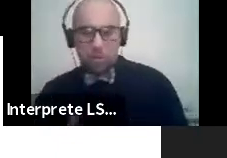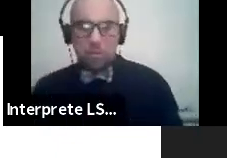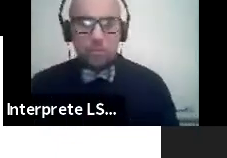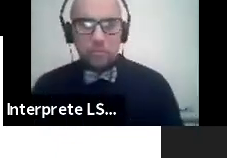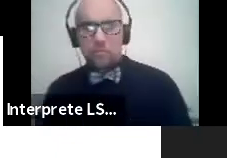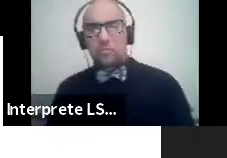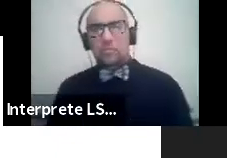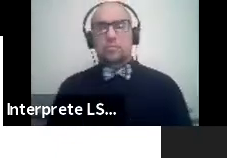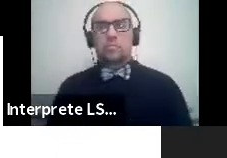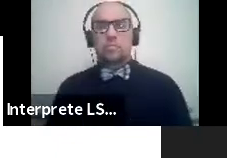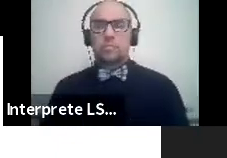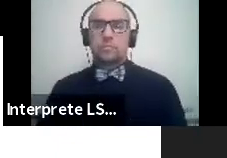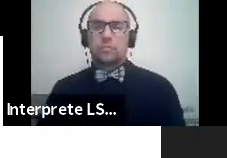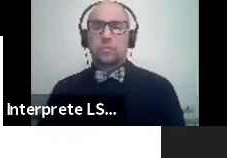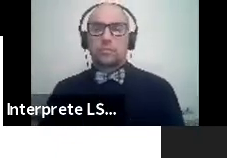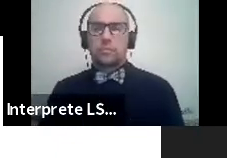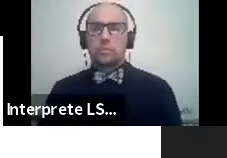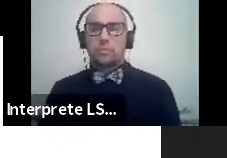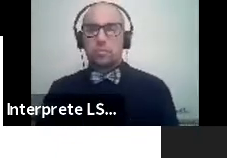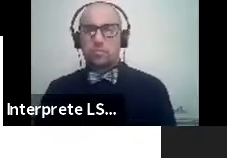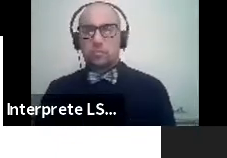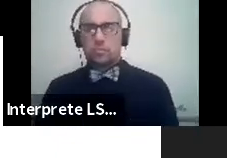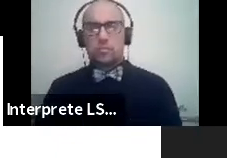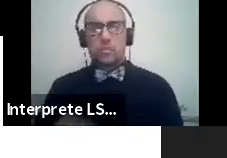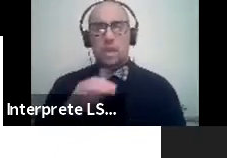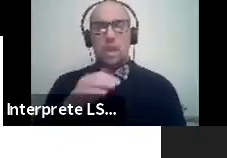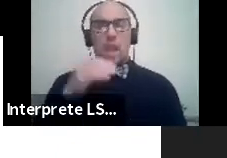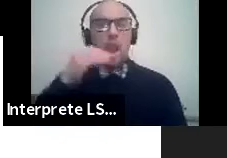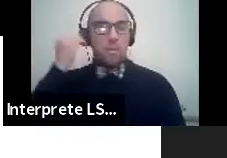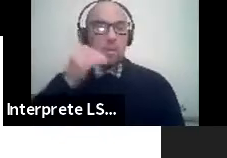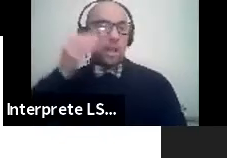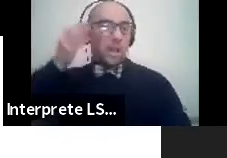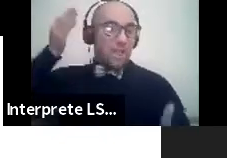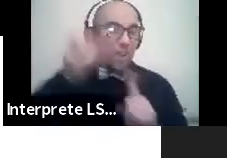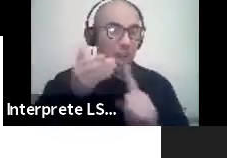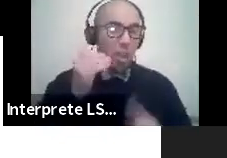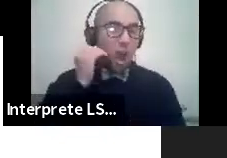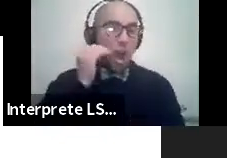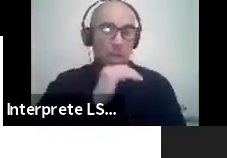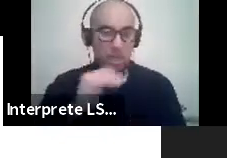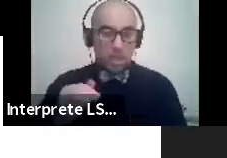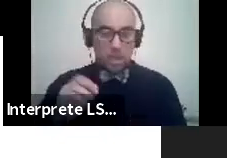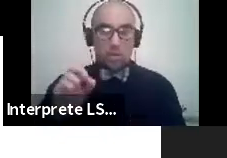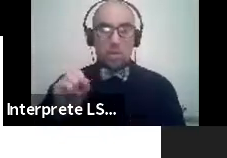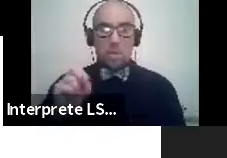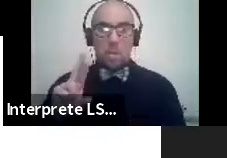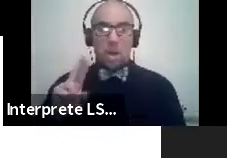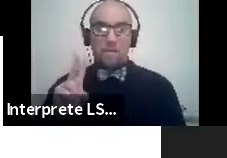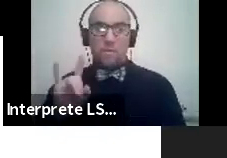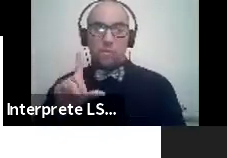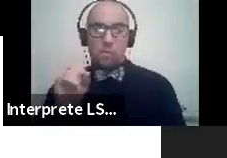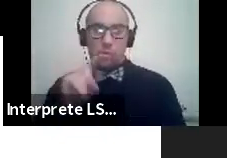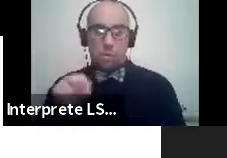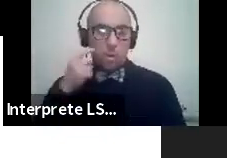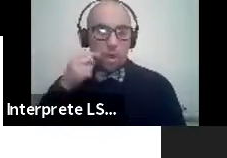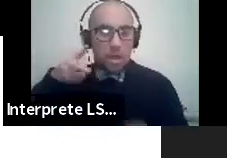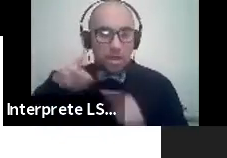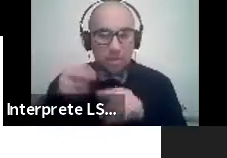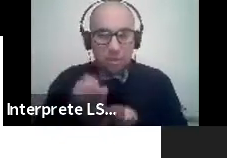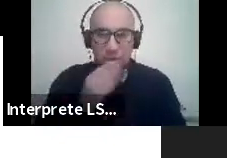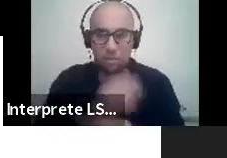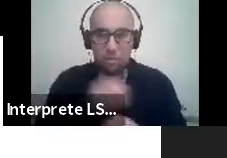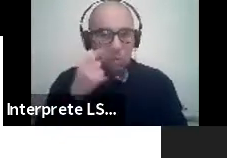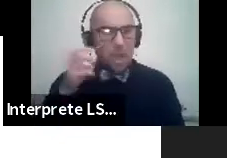podía ser después de eso para que realmente la intervención fuese temprana, porque aprender en